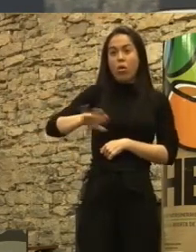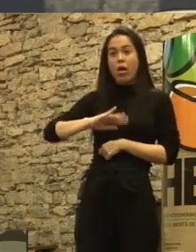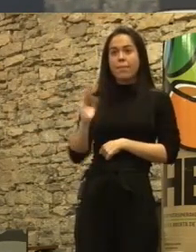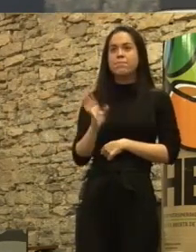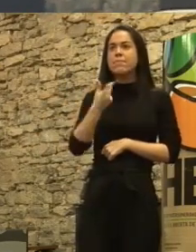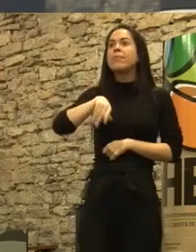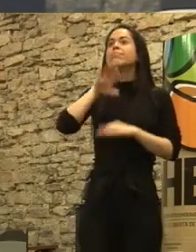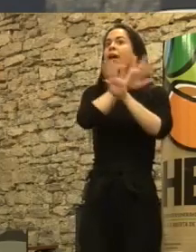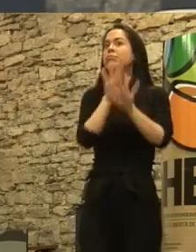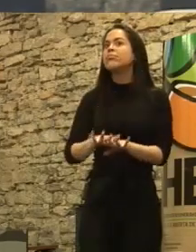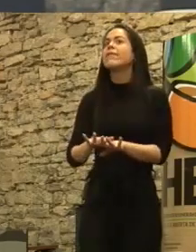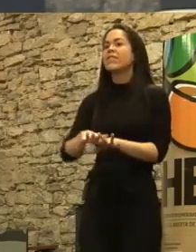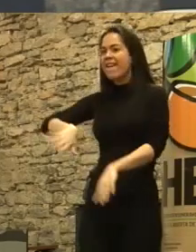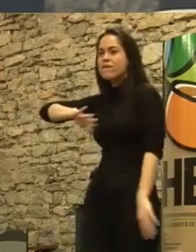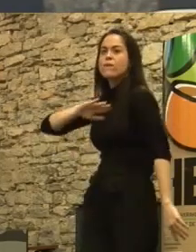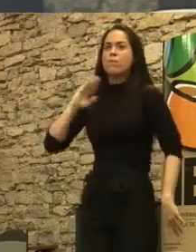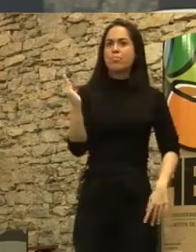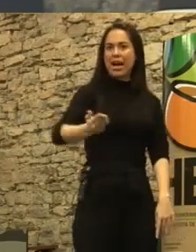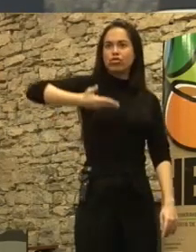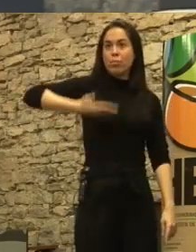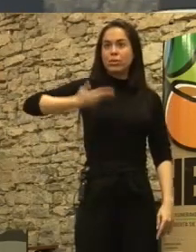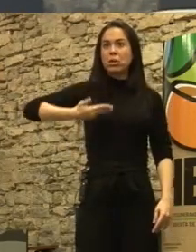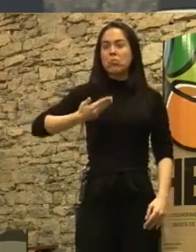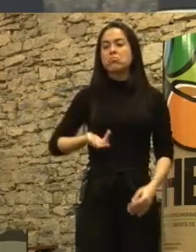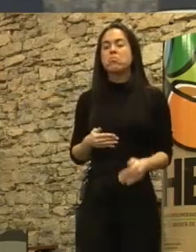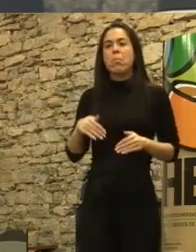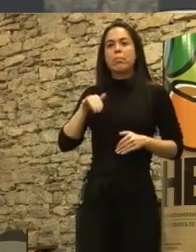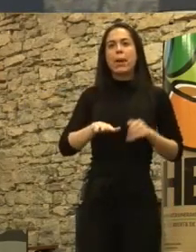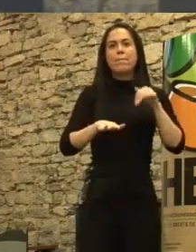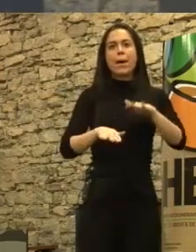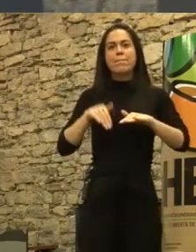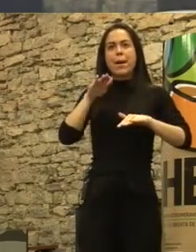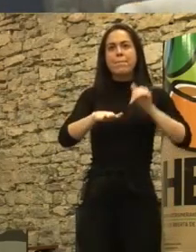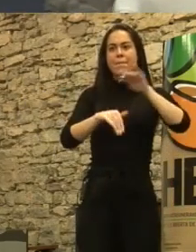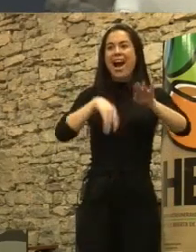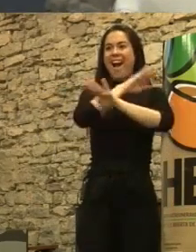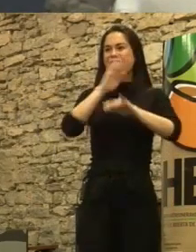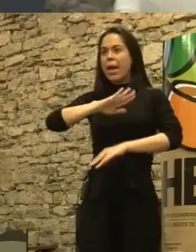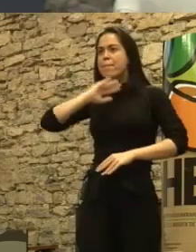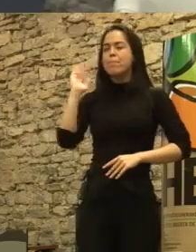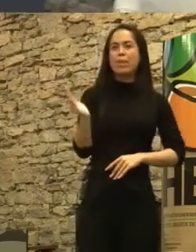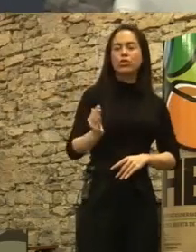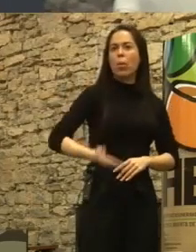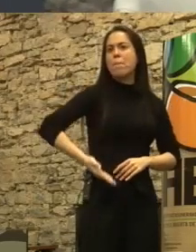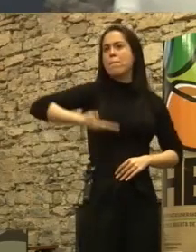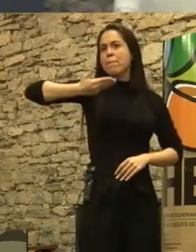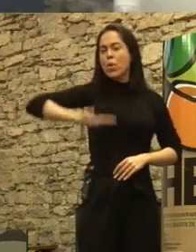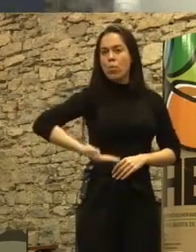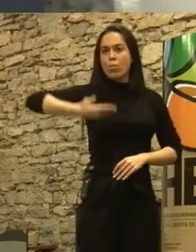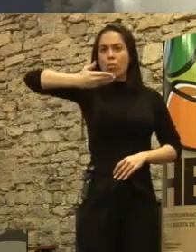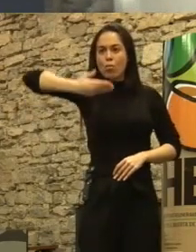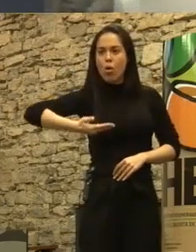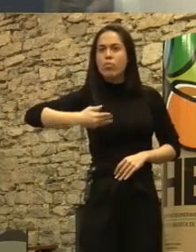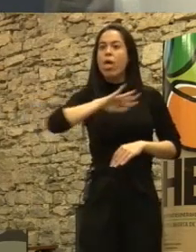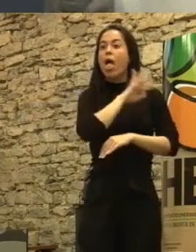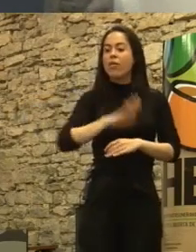impacto muy grande y han sido capaces de escalarlas para tener consecuencias muy positivas en ámbitos cada